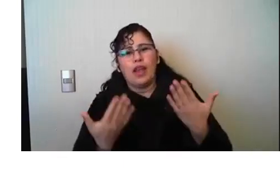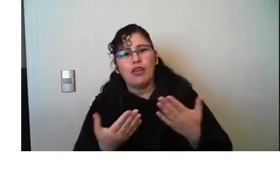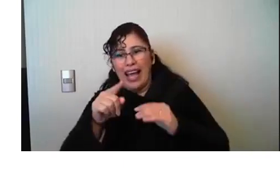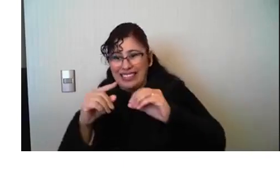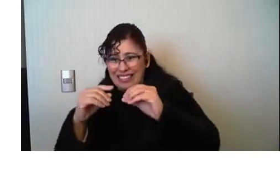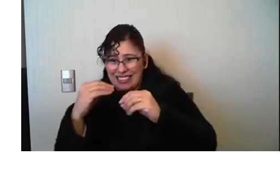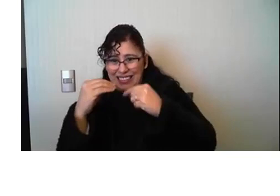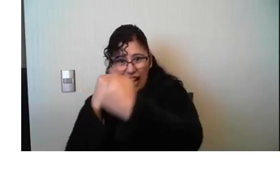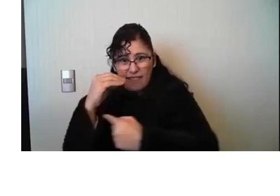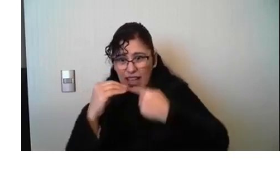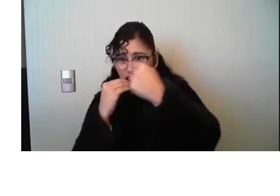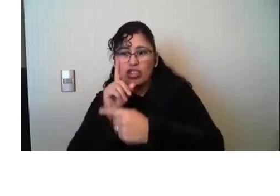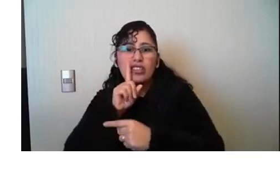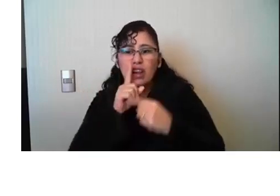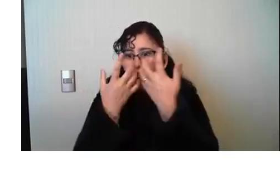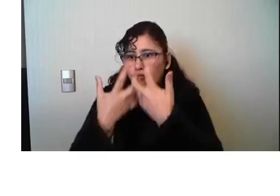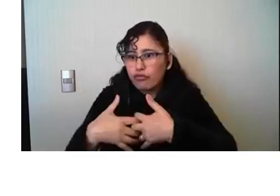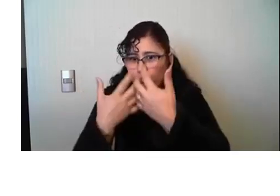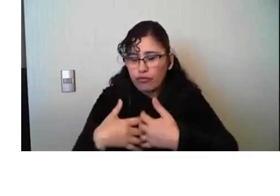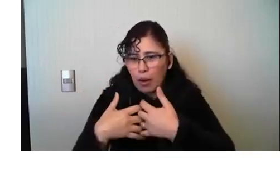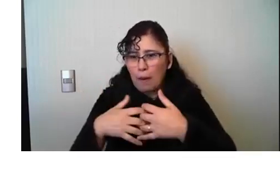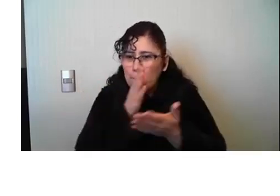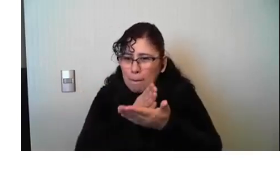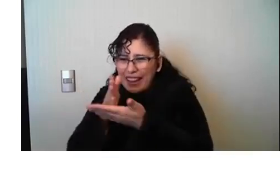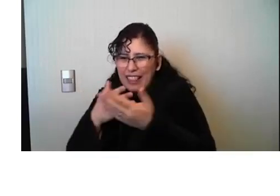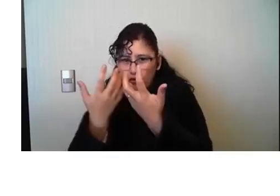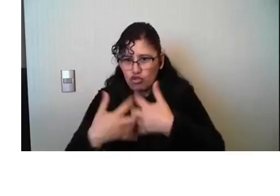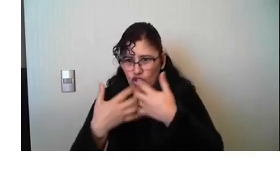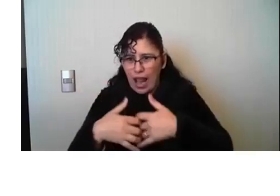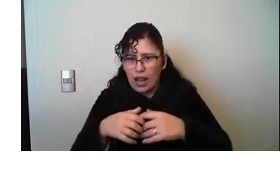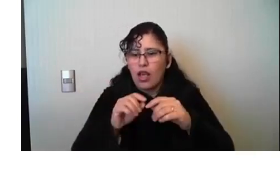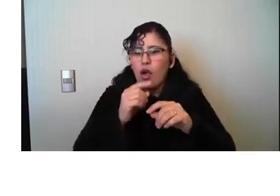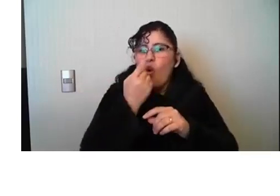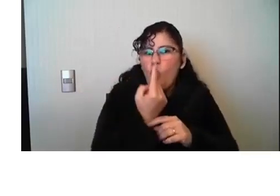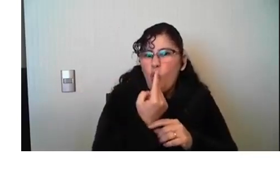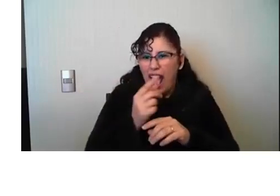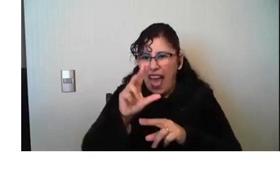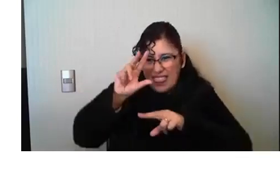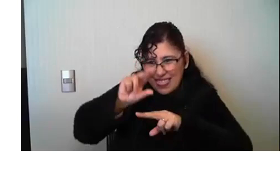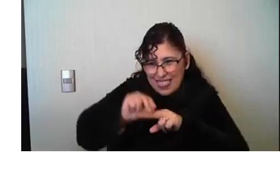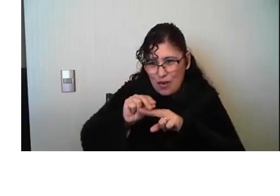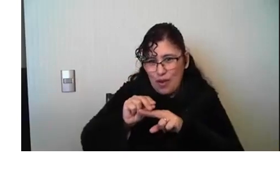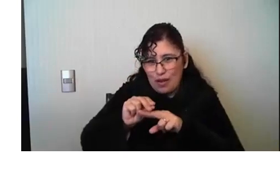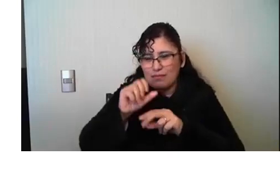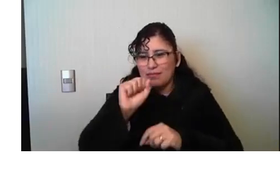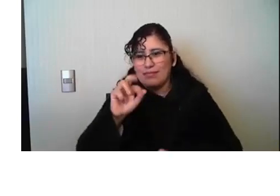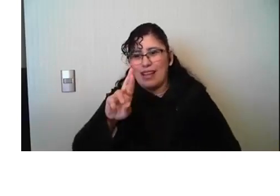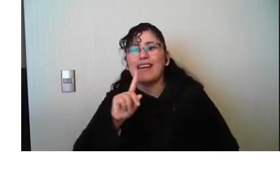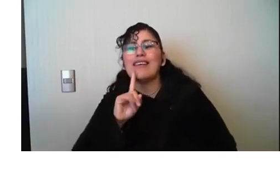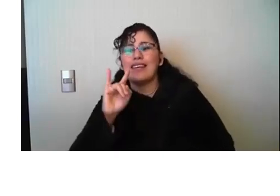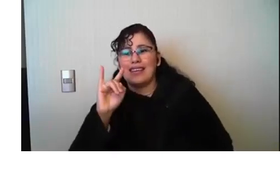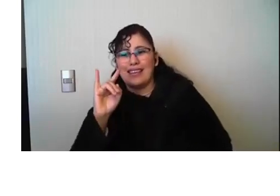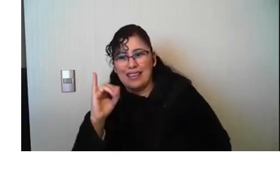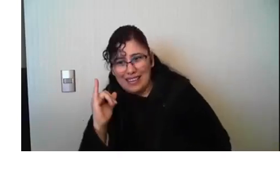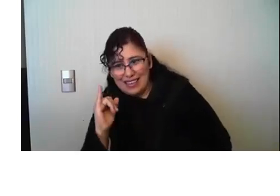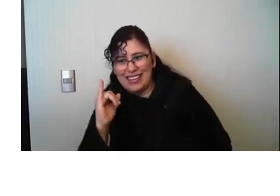Hay una parte del cerebelo que es un poco más antigua y una parte más nueva. La más antigua se denomina arquicerebelo, es la que